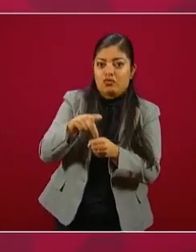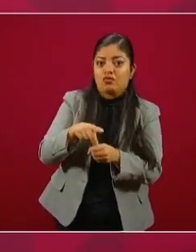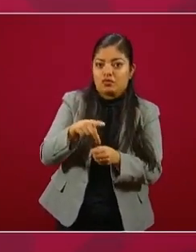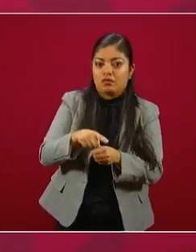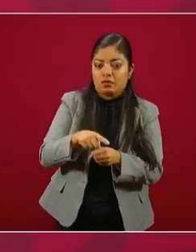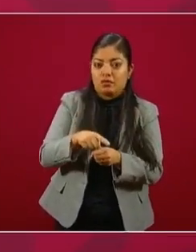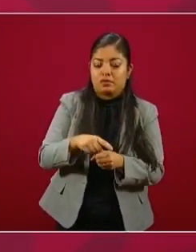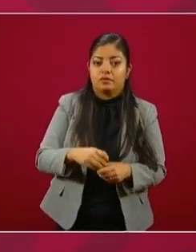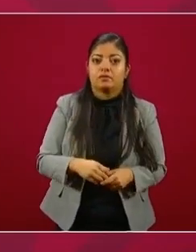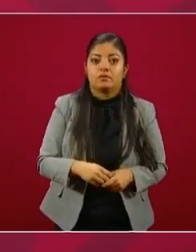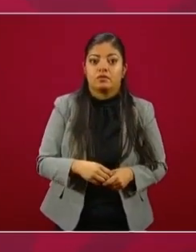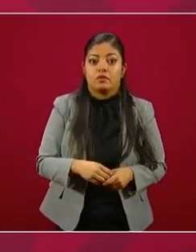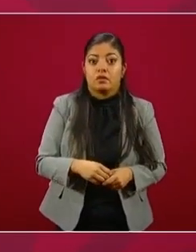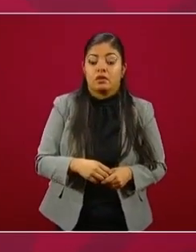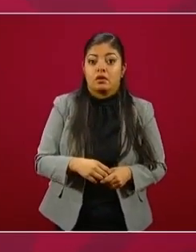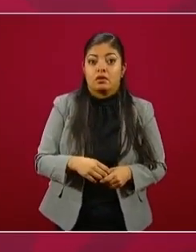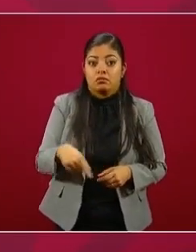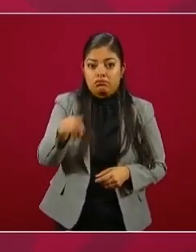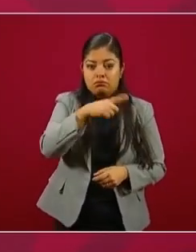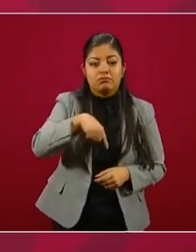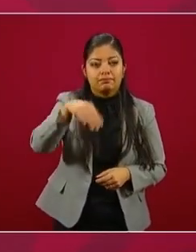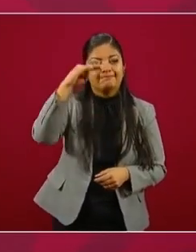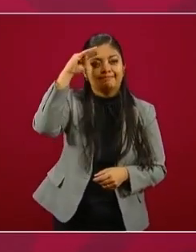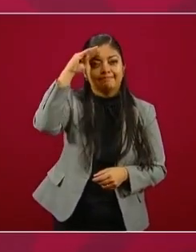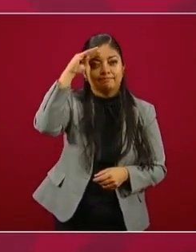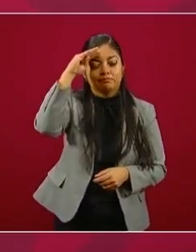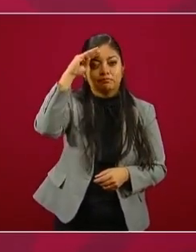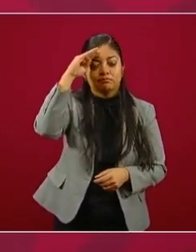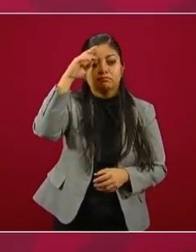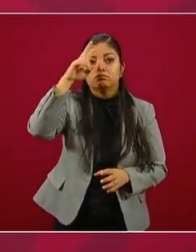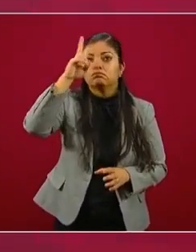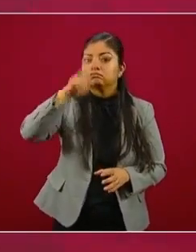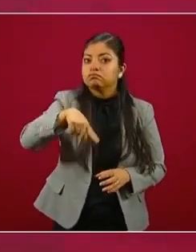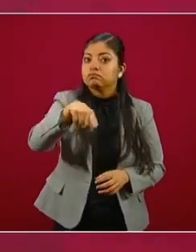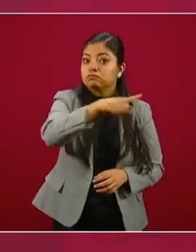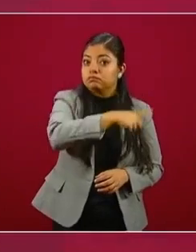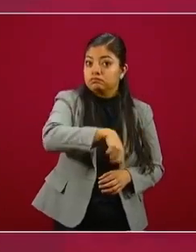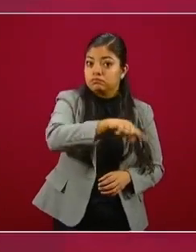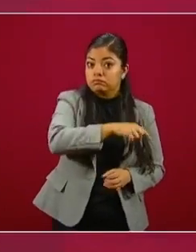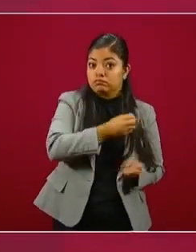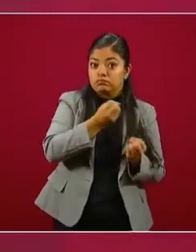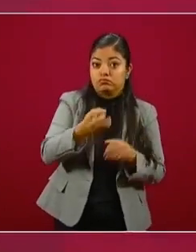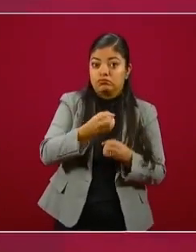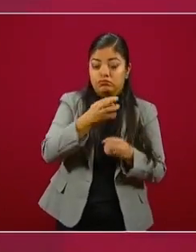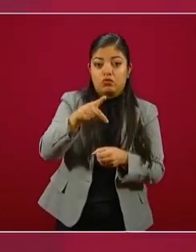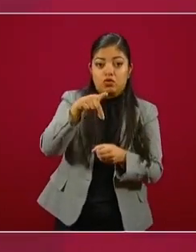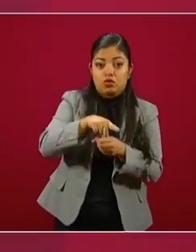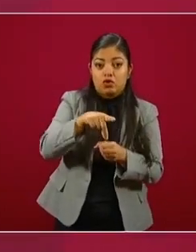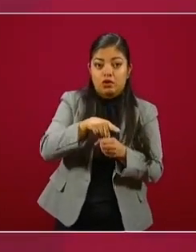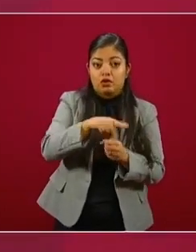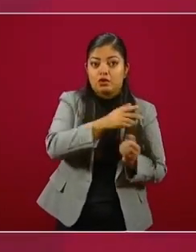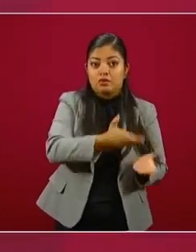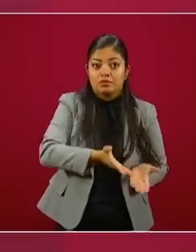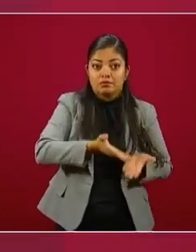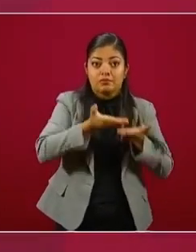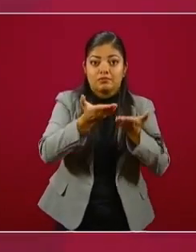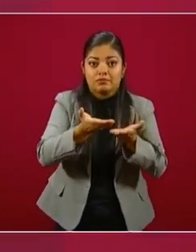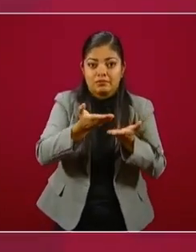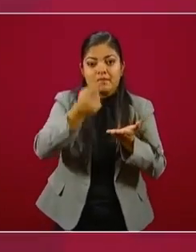a fondo, ellos son los donadores quienes hacen realidad este ofrecimiento y esta aportación al